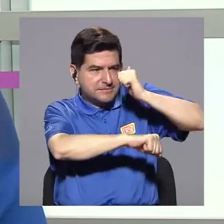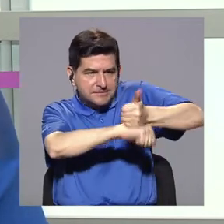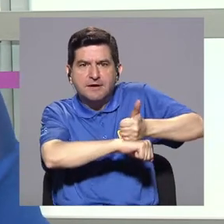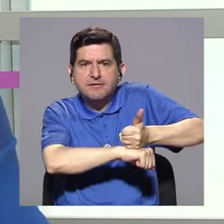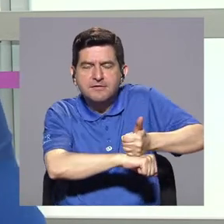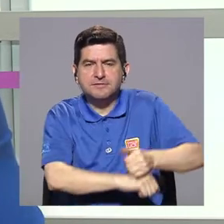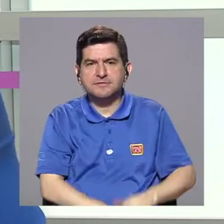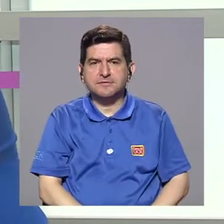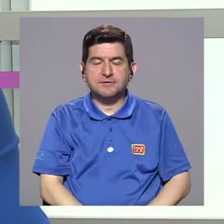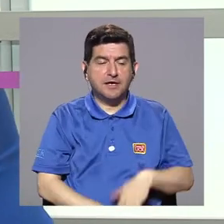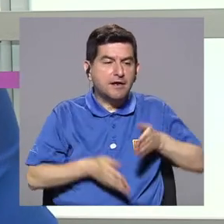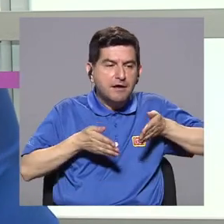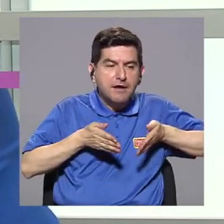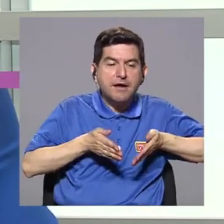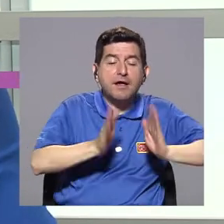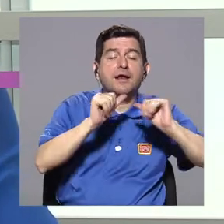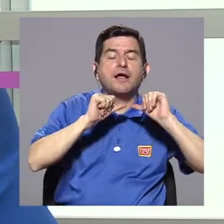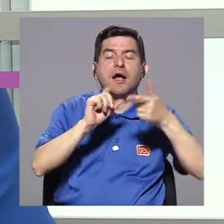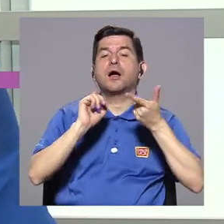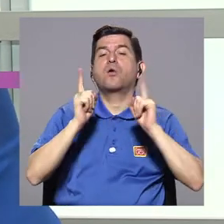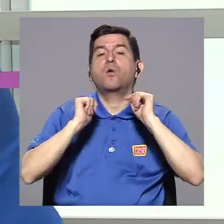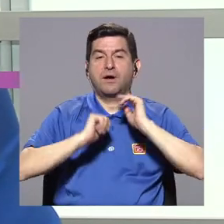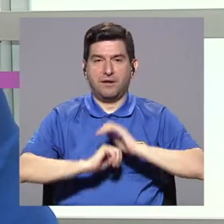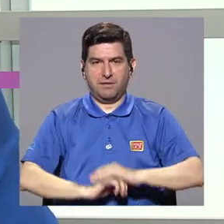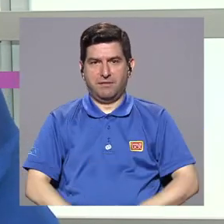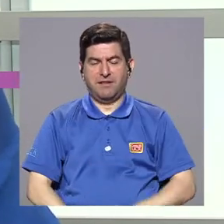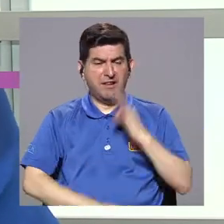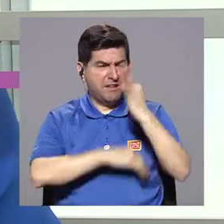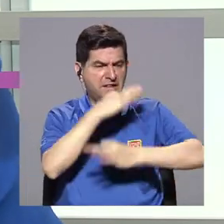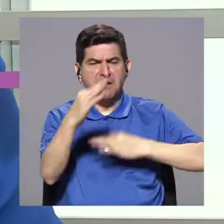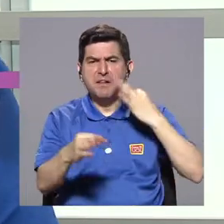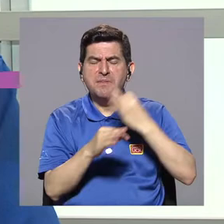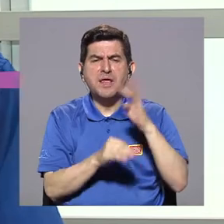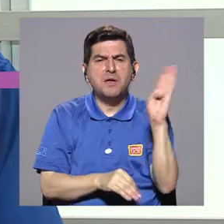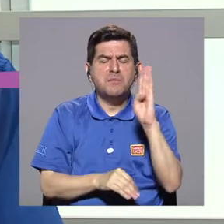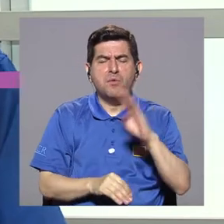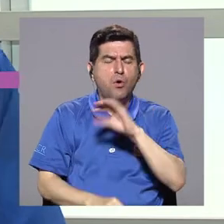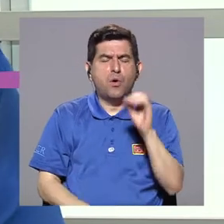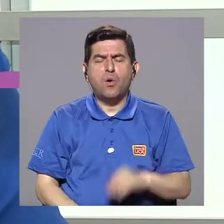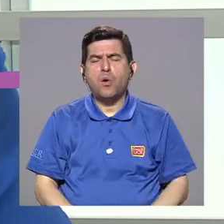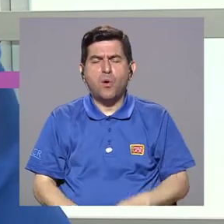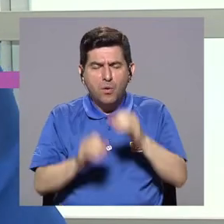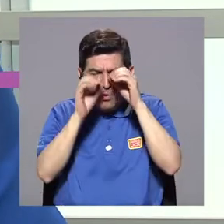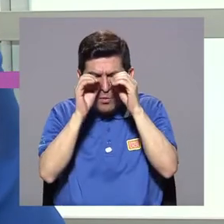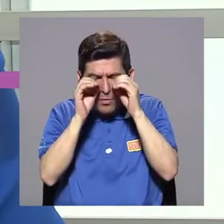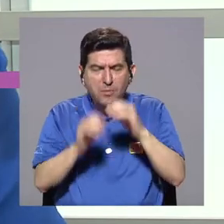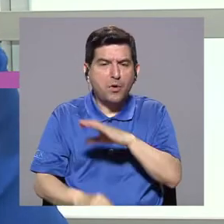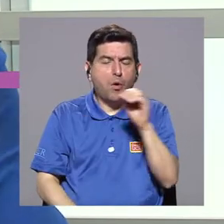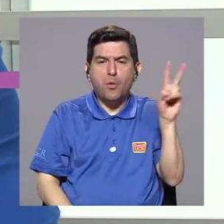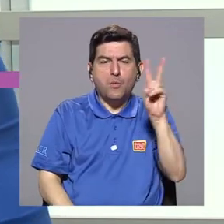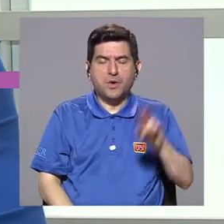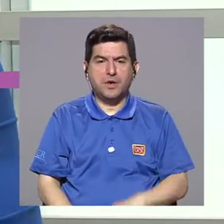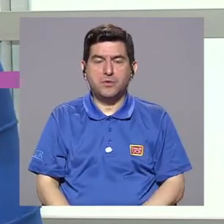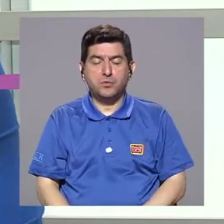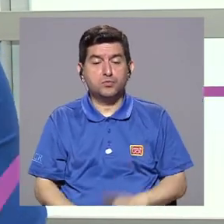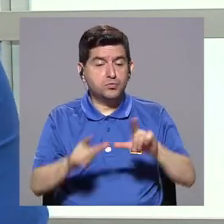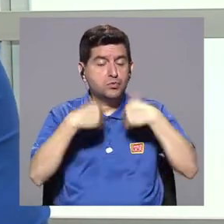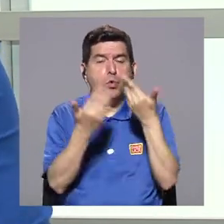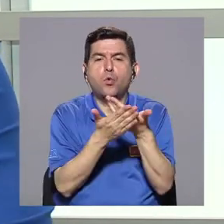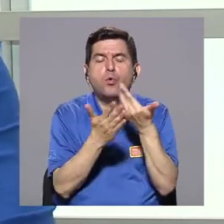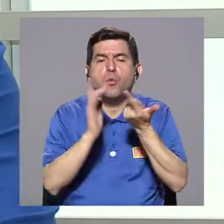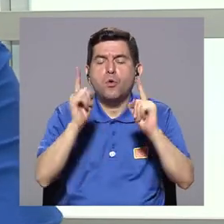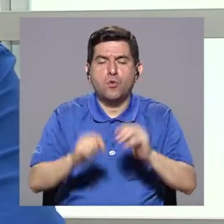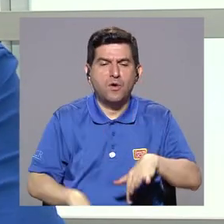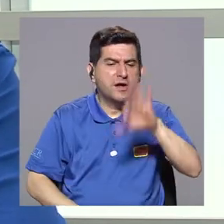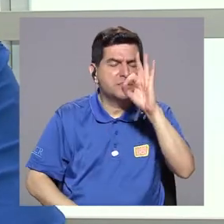está definiendo y los caminos por dónde seguir, ¿verdad? Qué tipo de bacteria usar o microvirus usar, qué